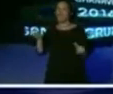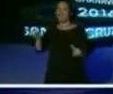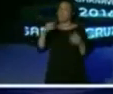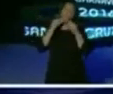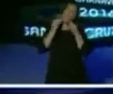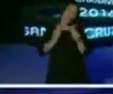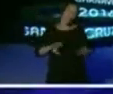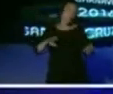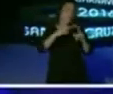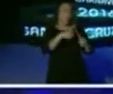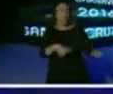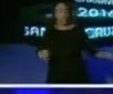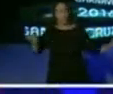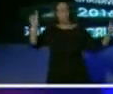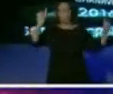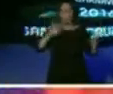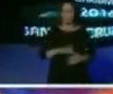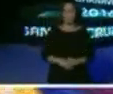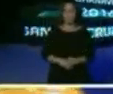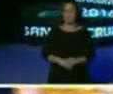otra historia.